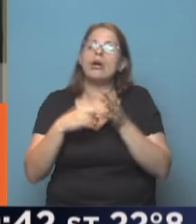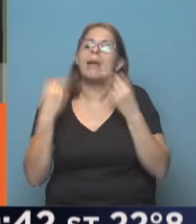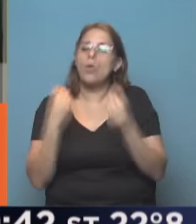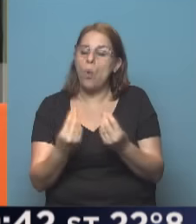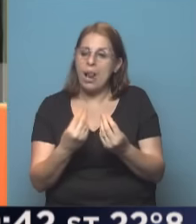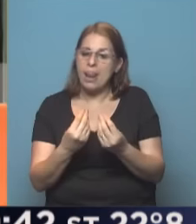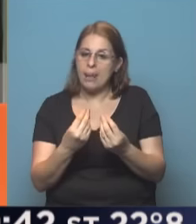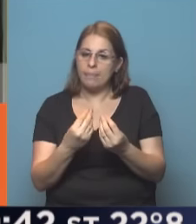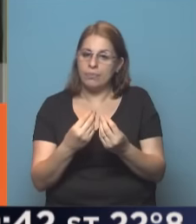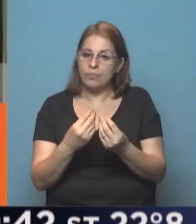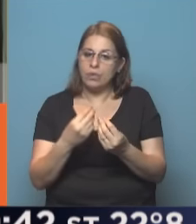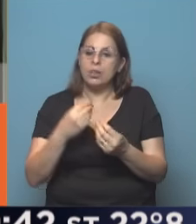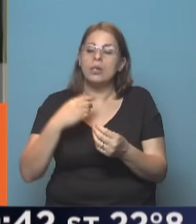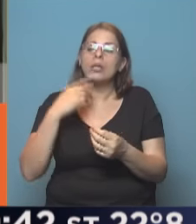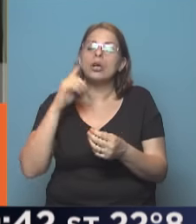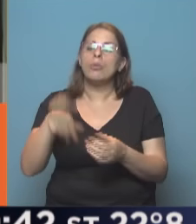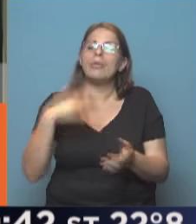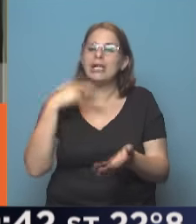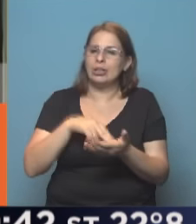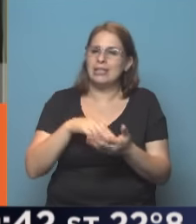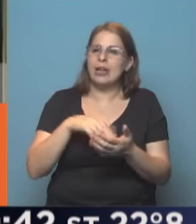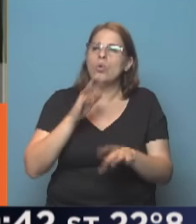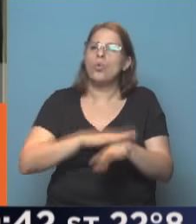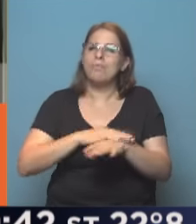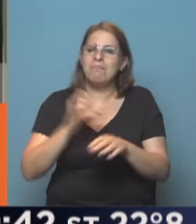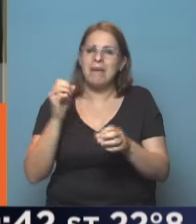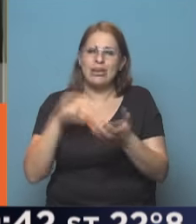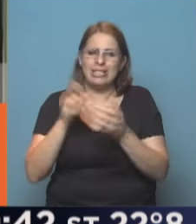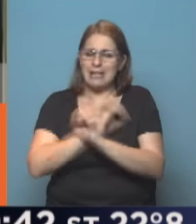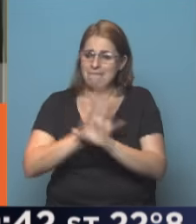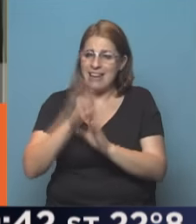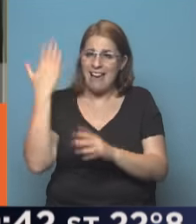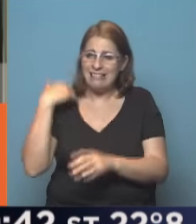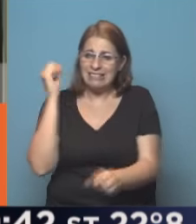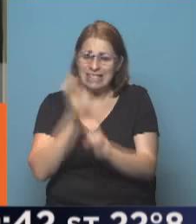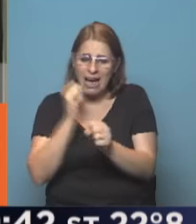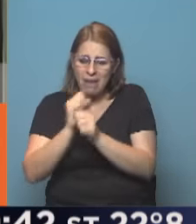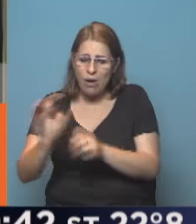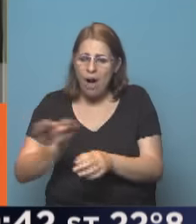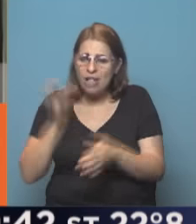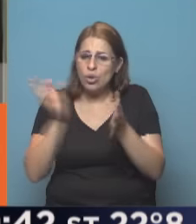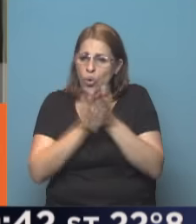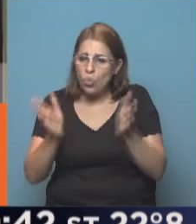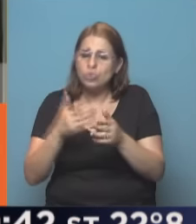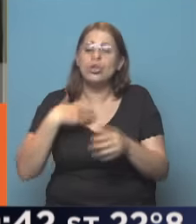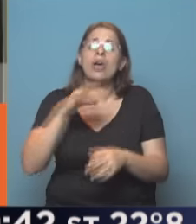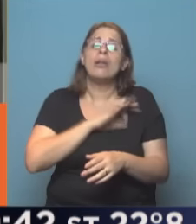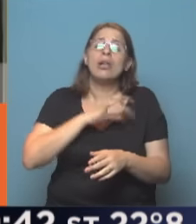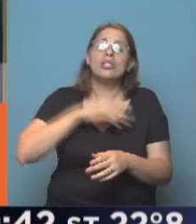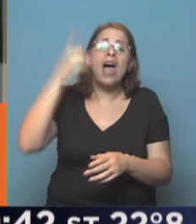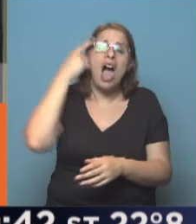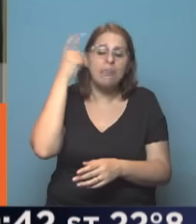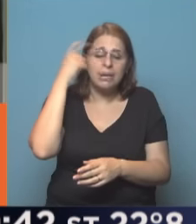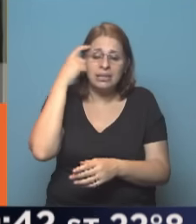ahora somos noticia porque somos mala noticia. Y veníamos haciendo un trabajo este año con la evaluación Aprender, una evaluación que